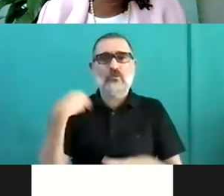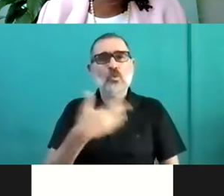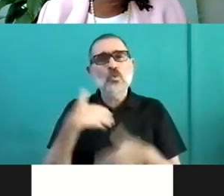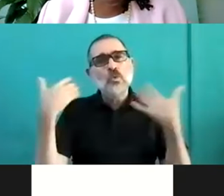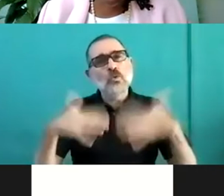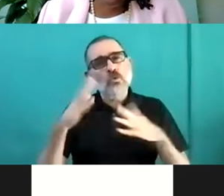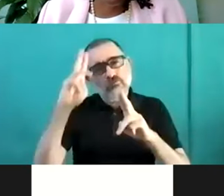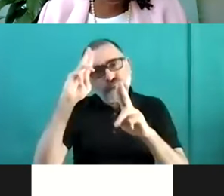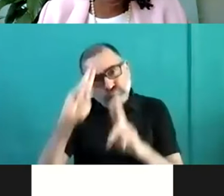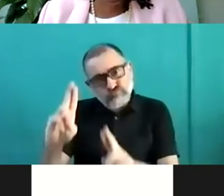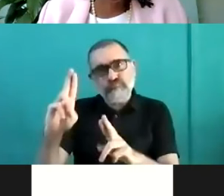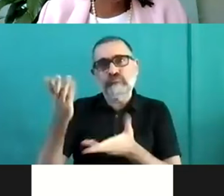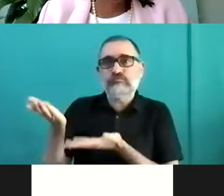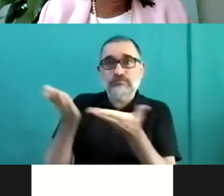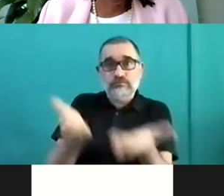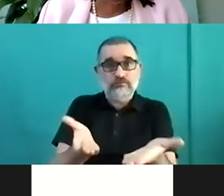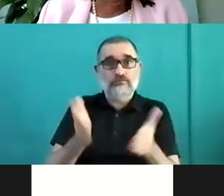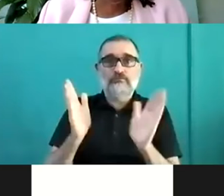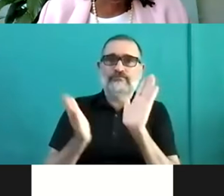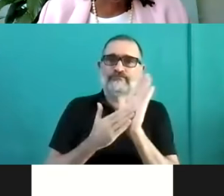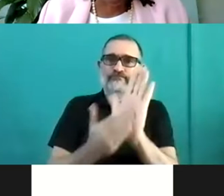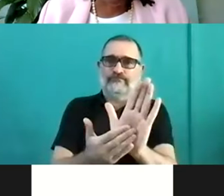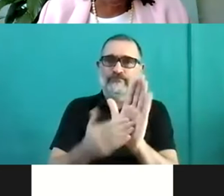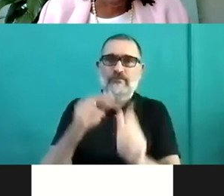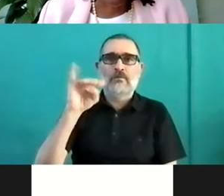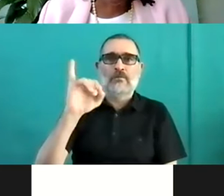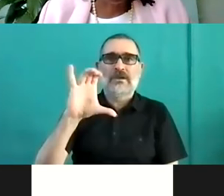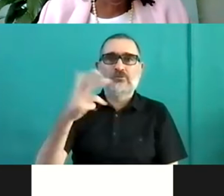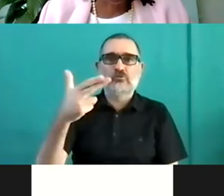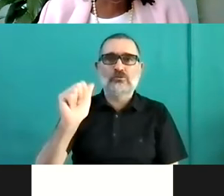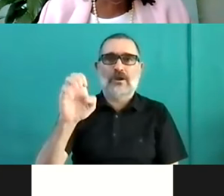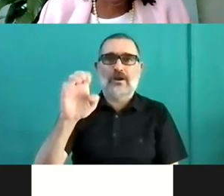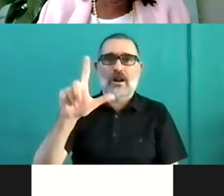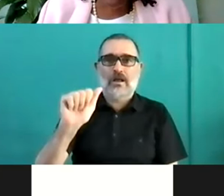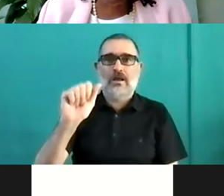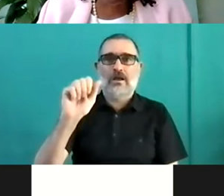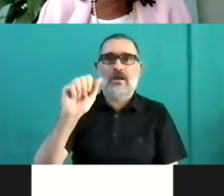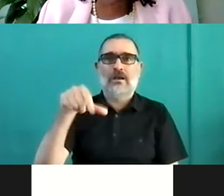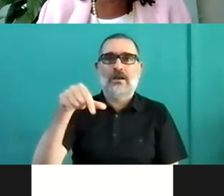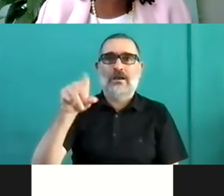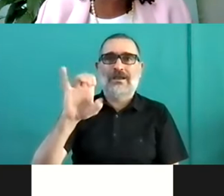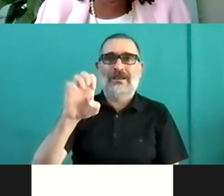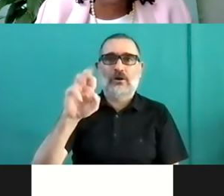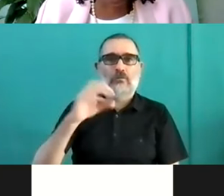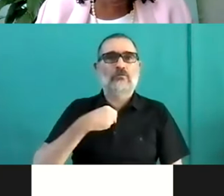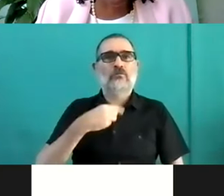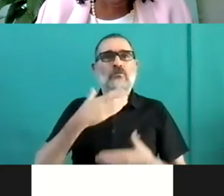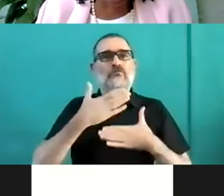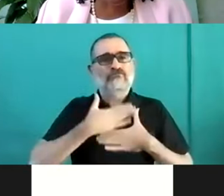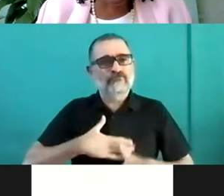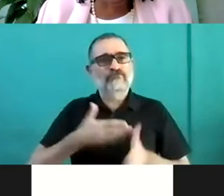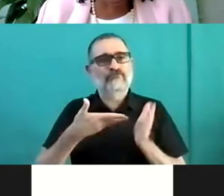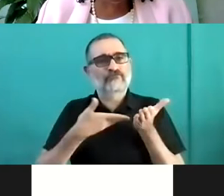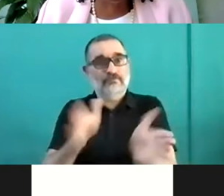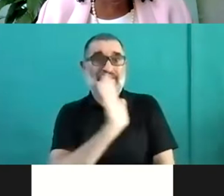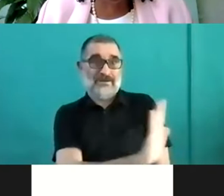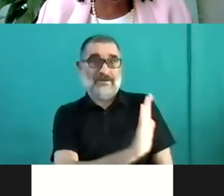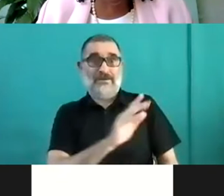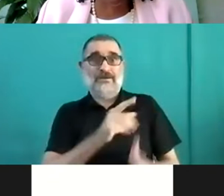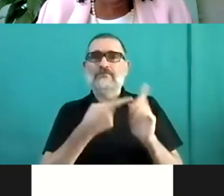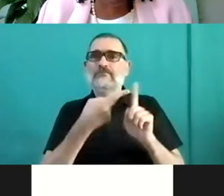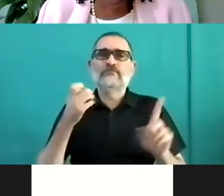El tiempo de este webinar es muy corto, pero a pesar de que es muy corto, esperamos que sea una oportunidad en América Latina y el Caribe